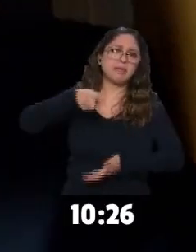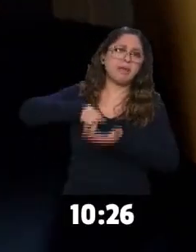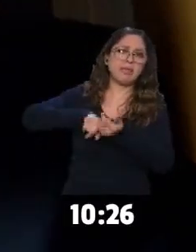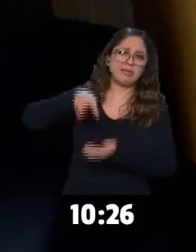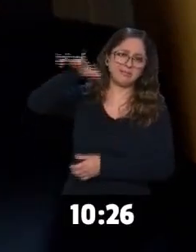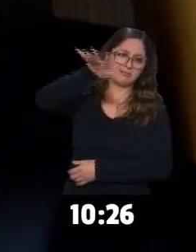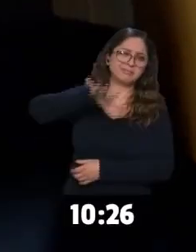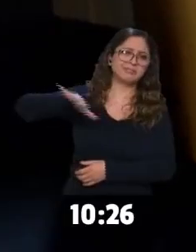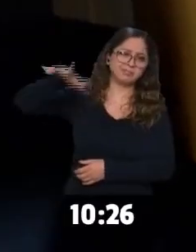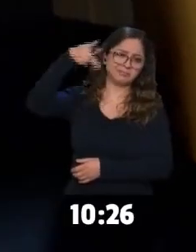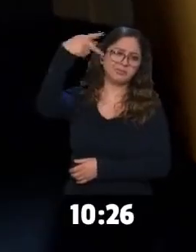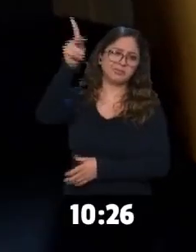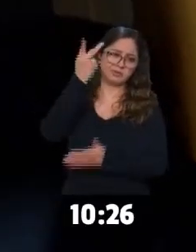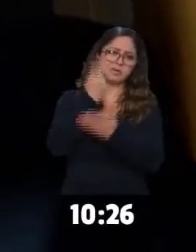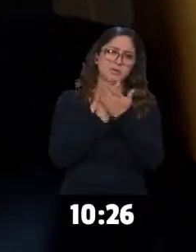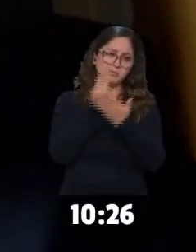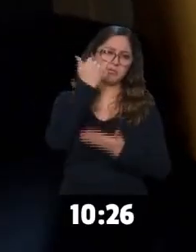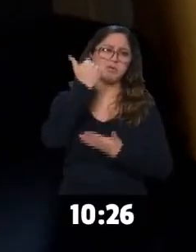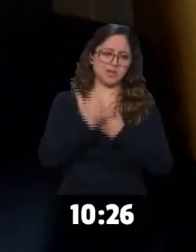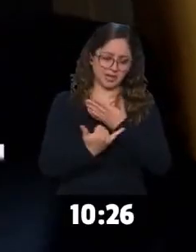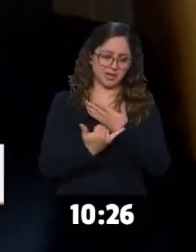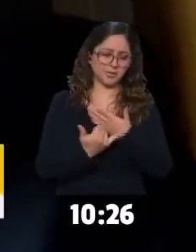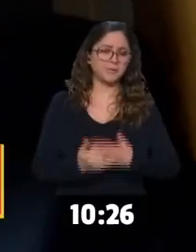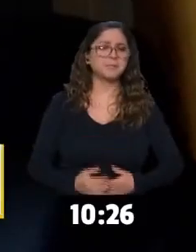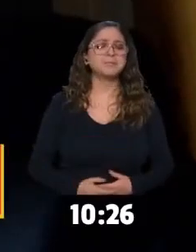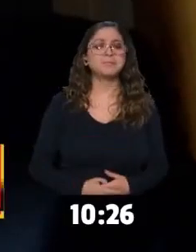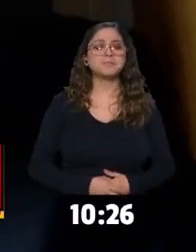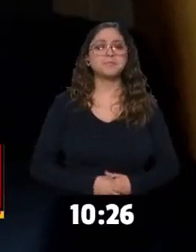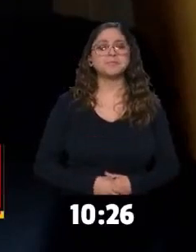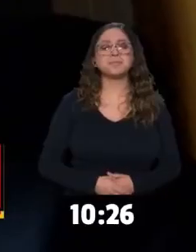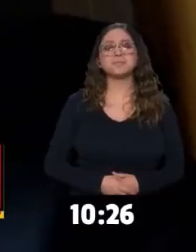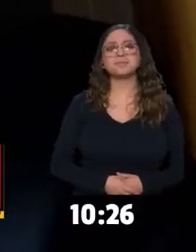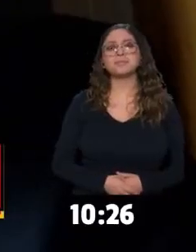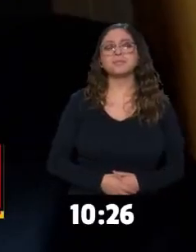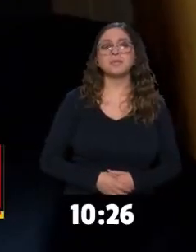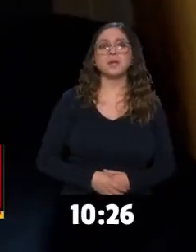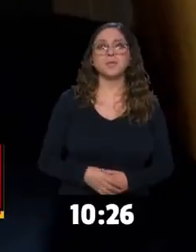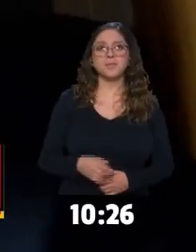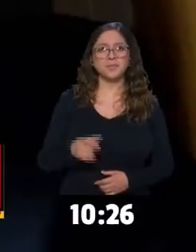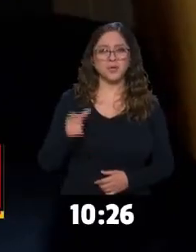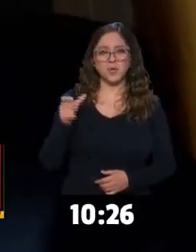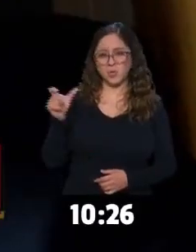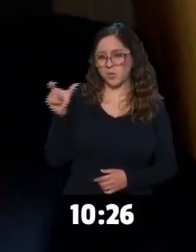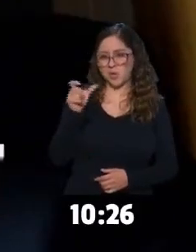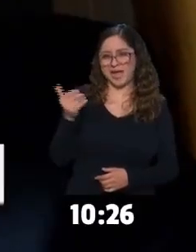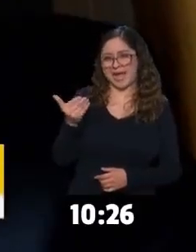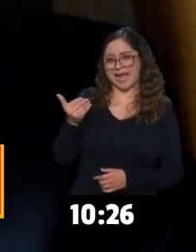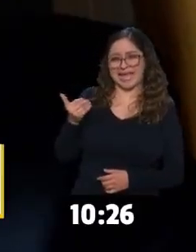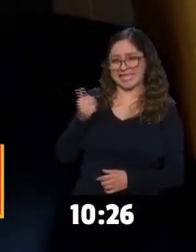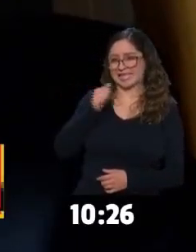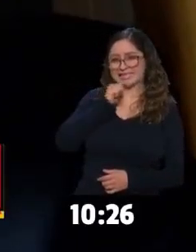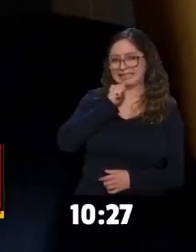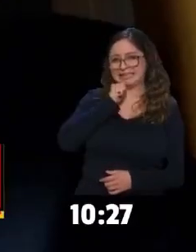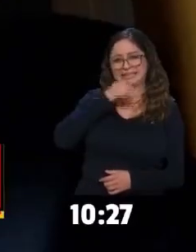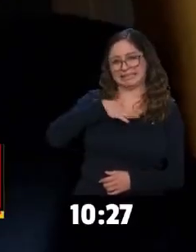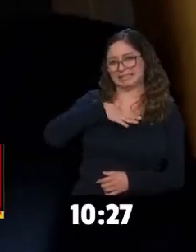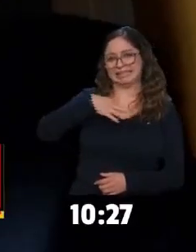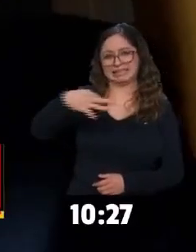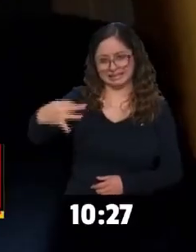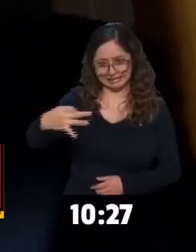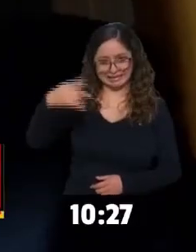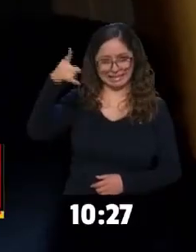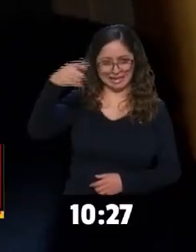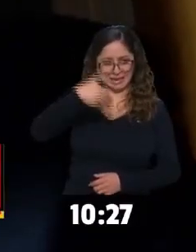Desde que estábamos en campaña, yo comenté que si el presidente fuese el licenciado